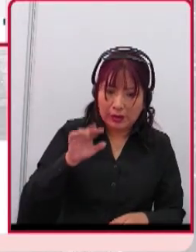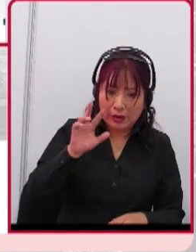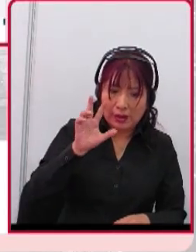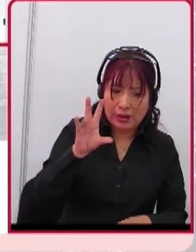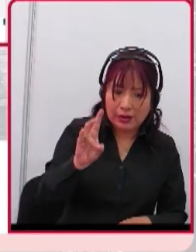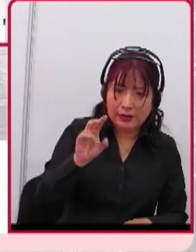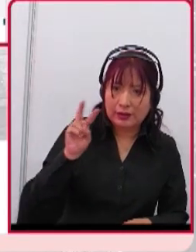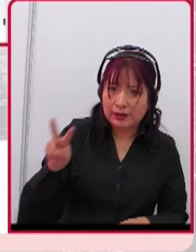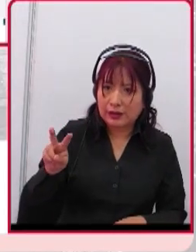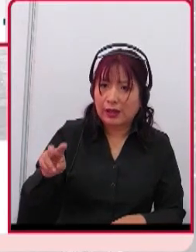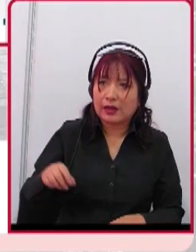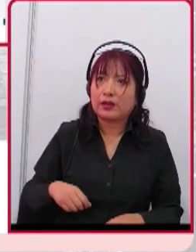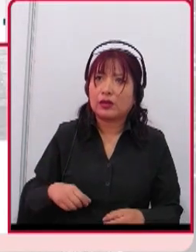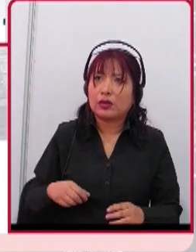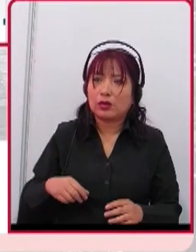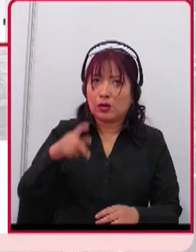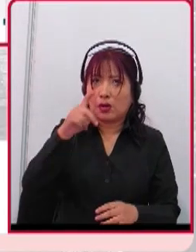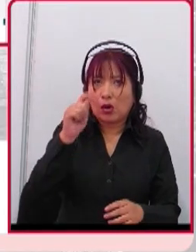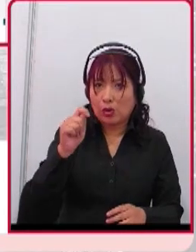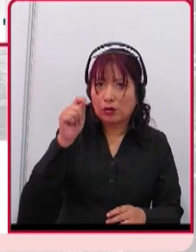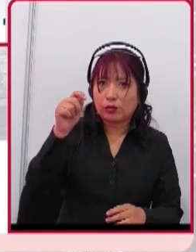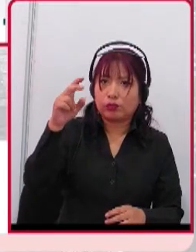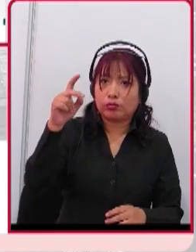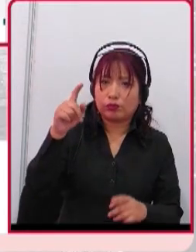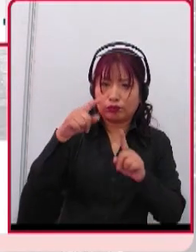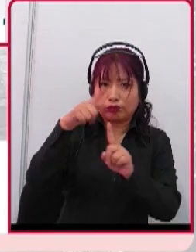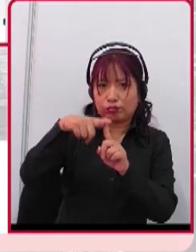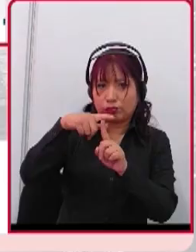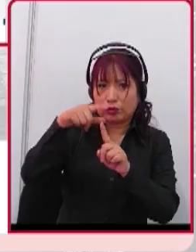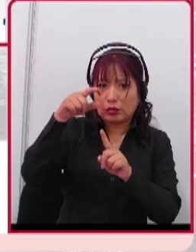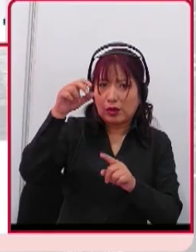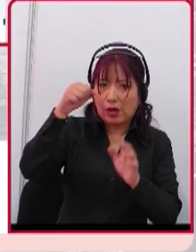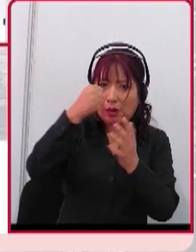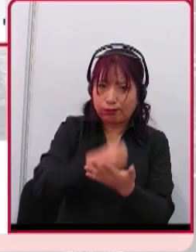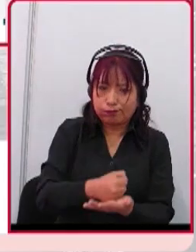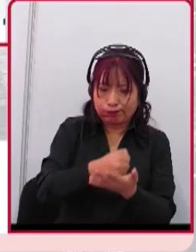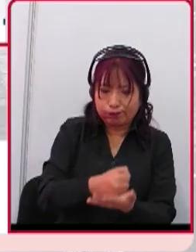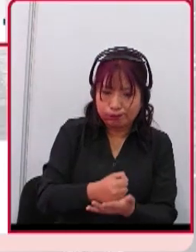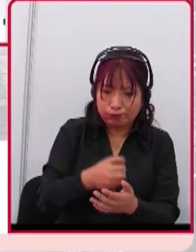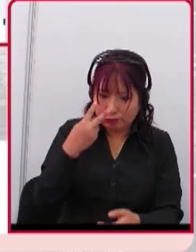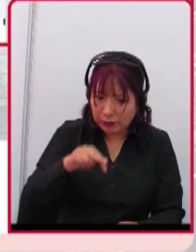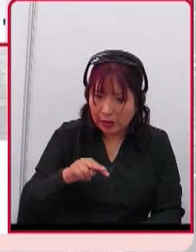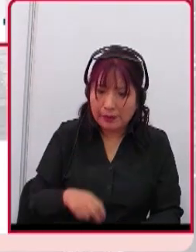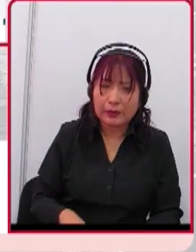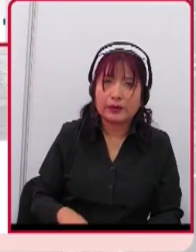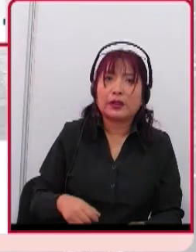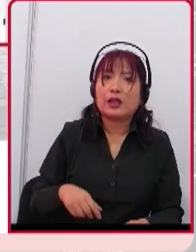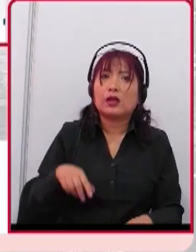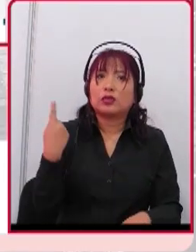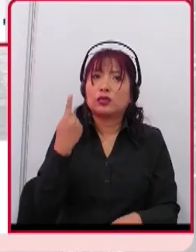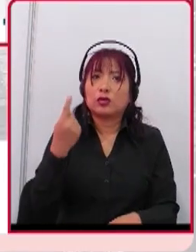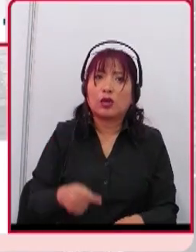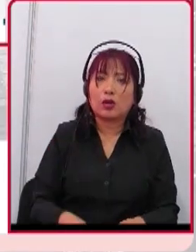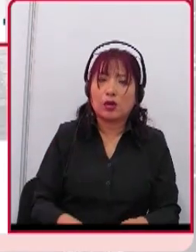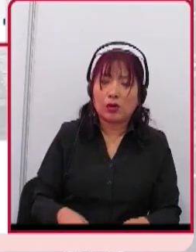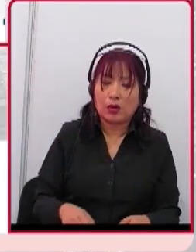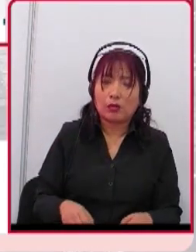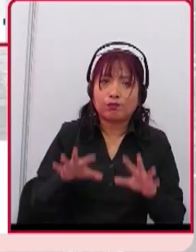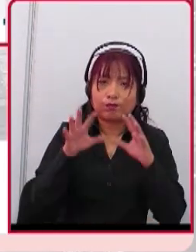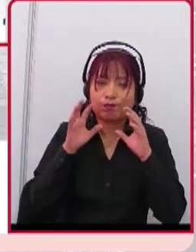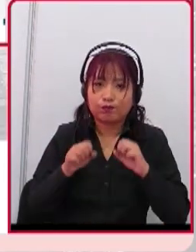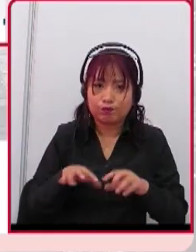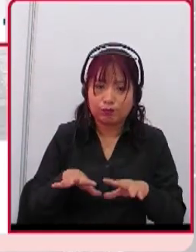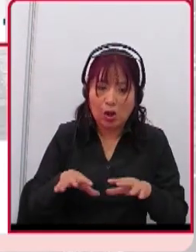finas. Sí, lamentablemente hemos bajado un escalón en el ranking mundial, hemos sido superados por el Congo en el puesto 2. En